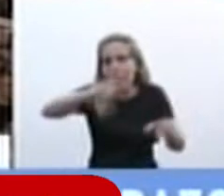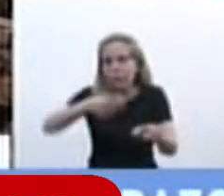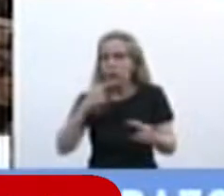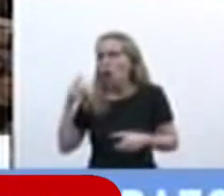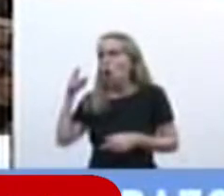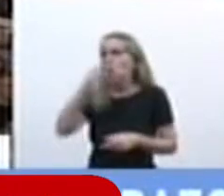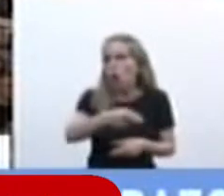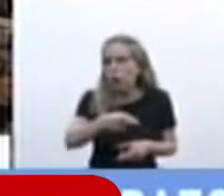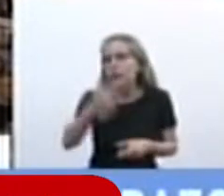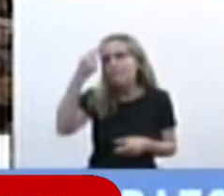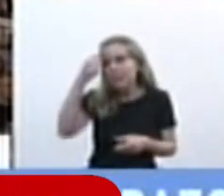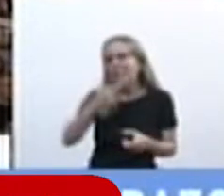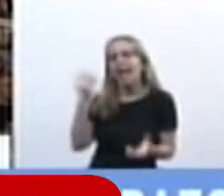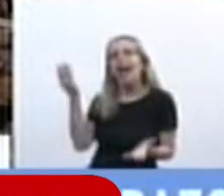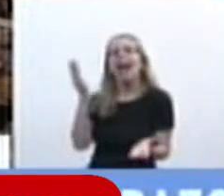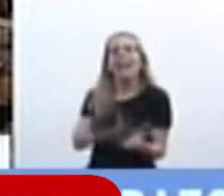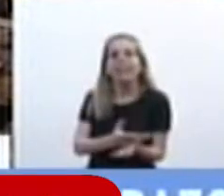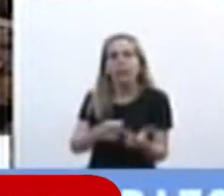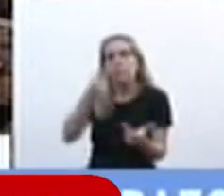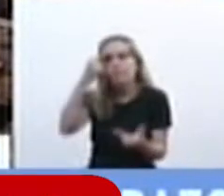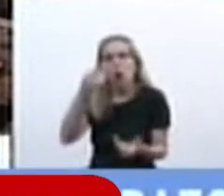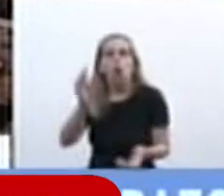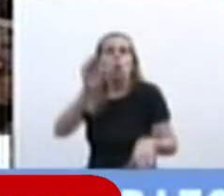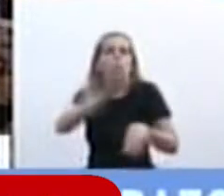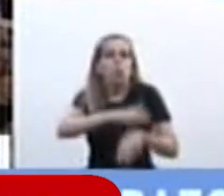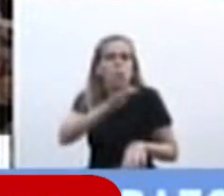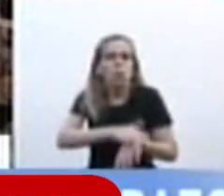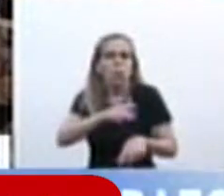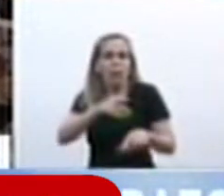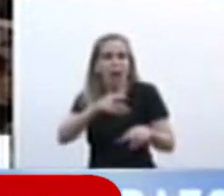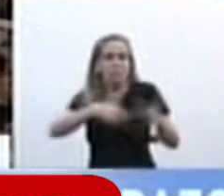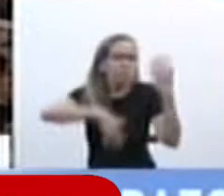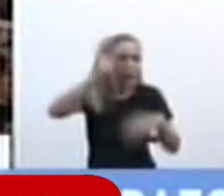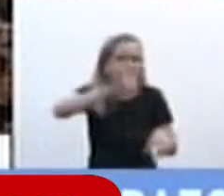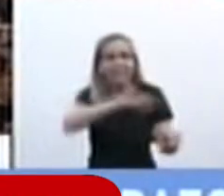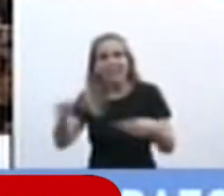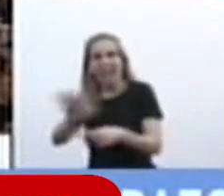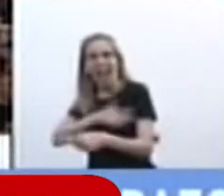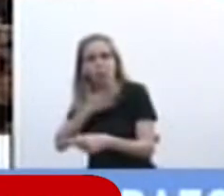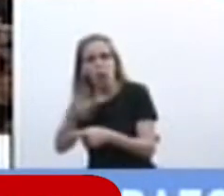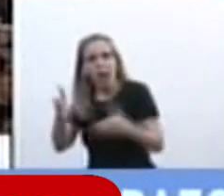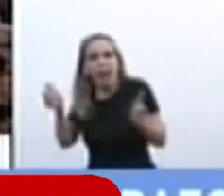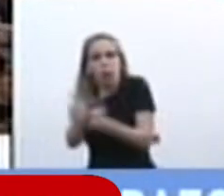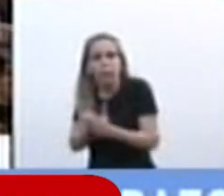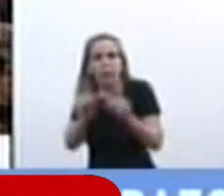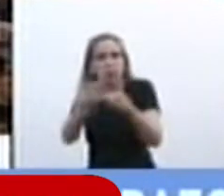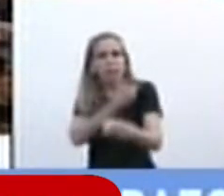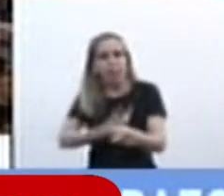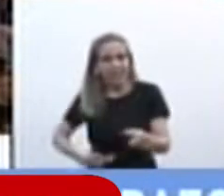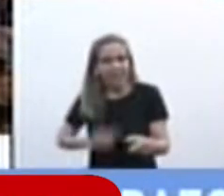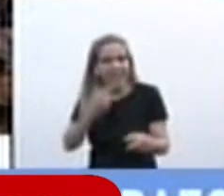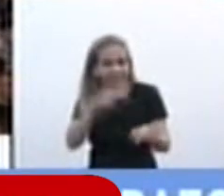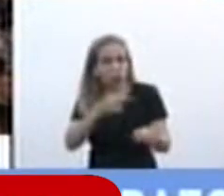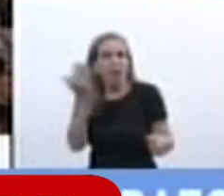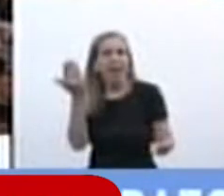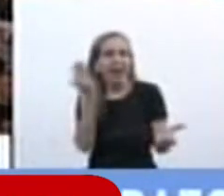gana la mirada del castigo y la culpa. Del castigo y la culpa en vez del amor y la compasión. Señora Presidenta, el castigo y